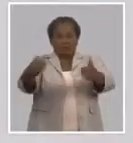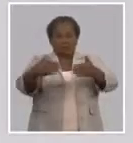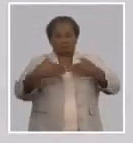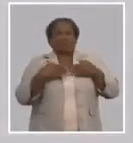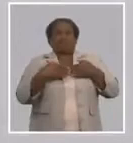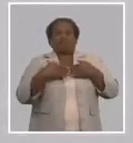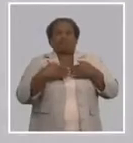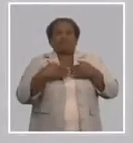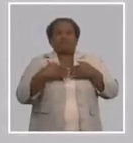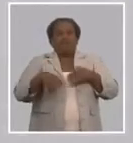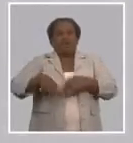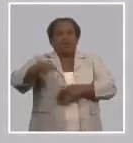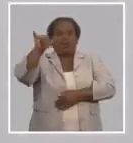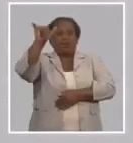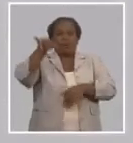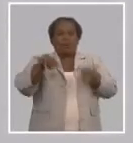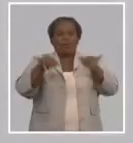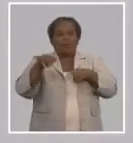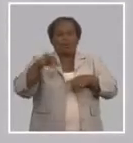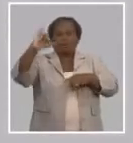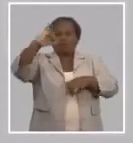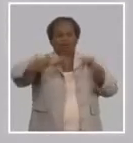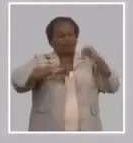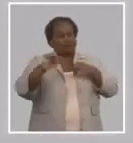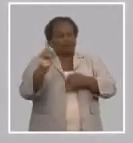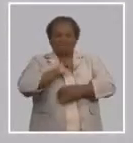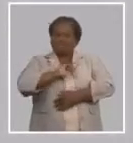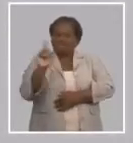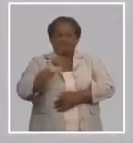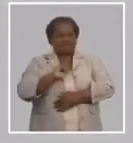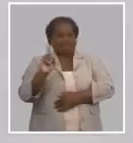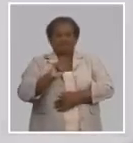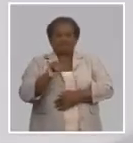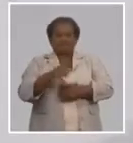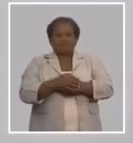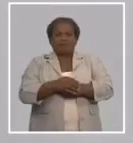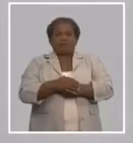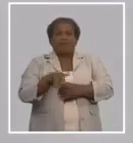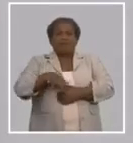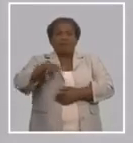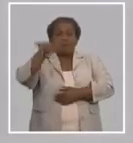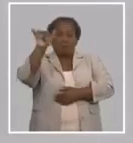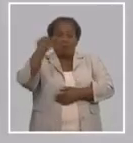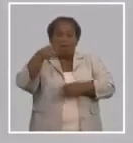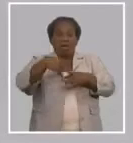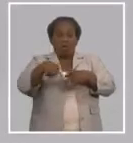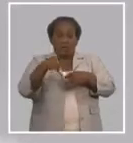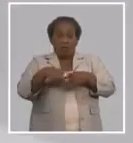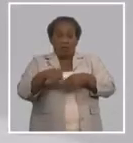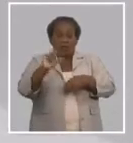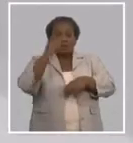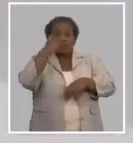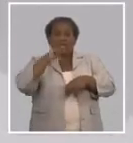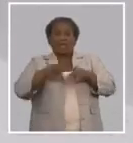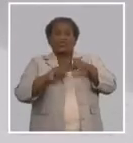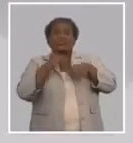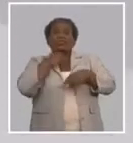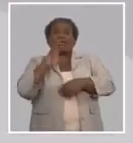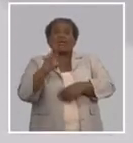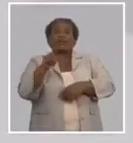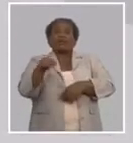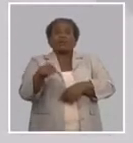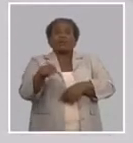operaciones aéreas de carácter comercial incluyendo los vuelos chárter y los vuelos regulares